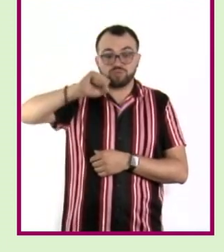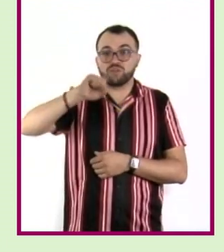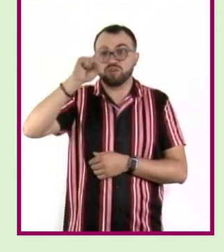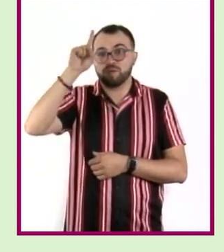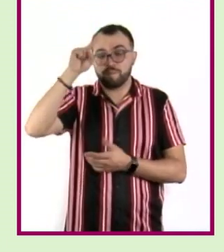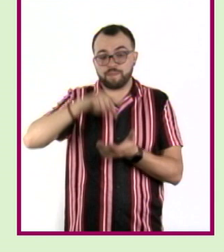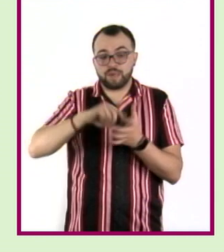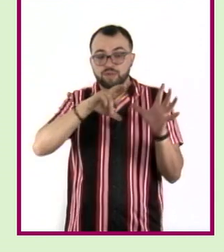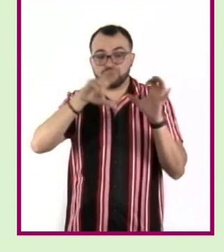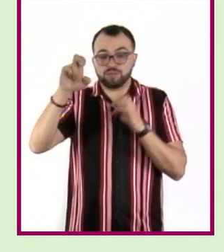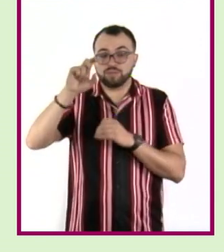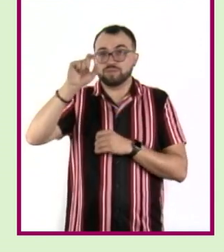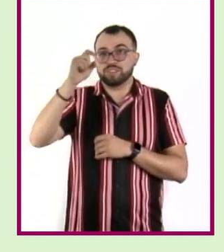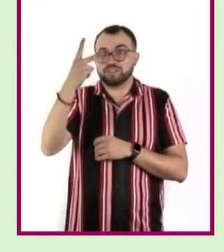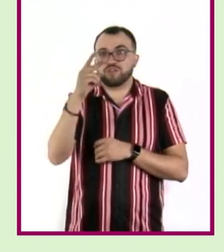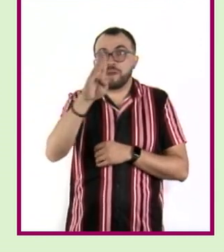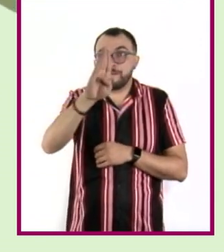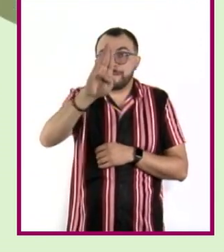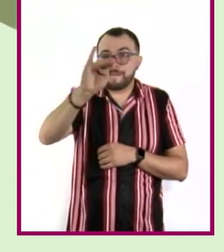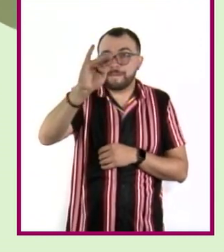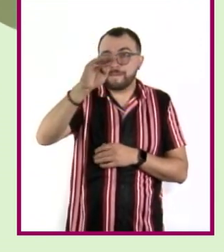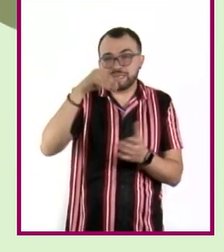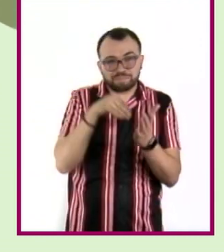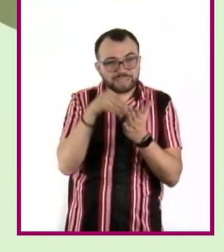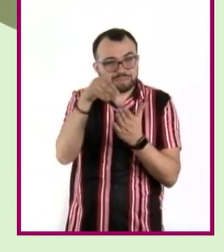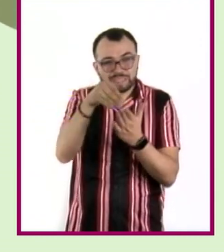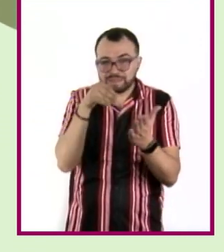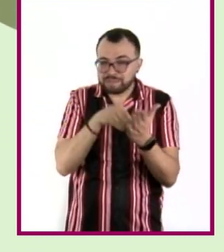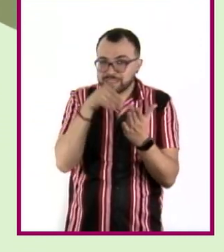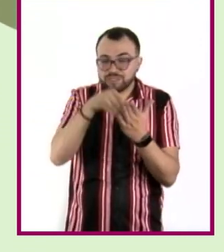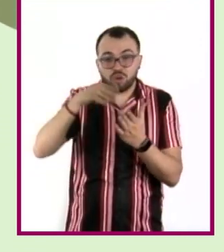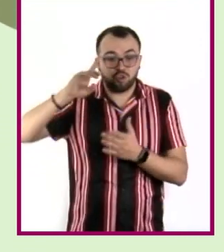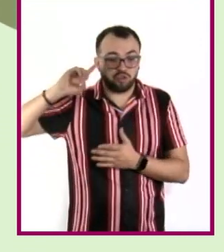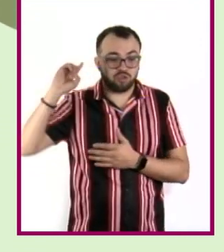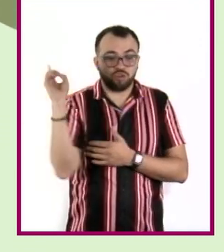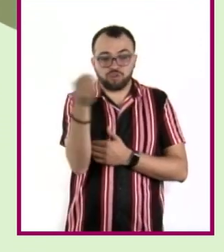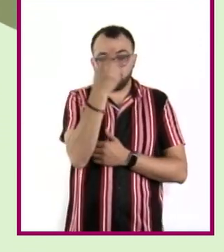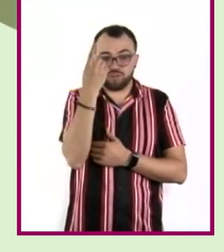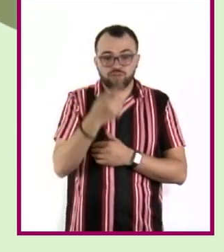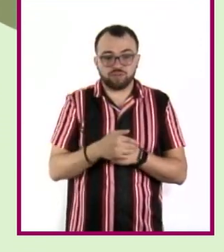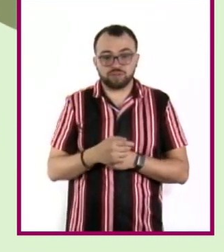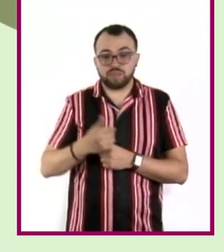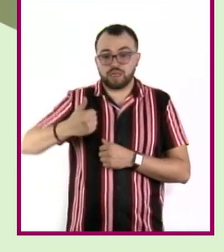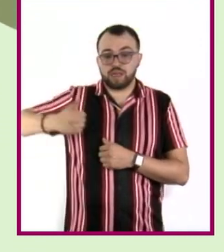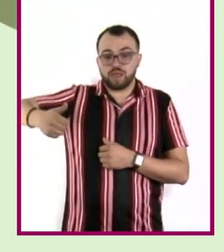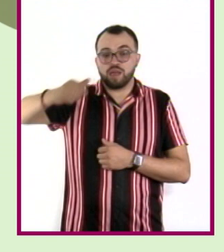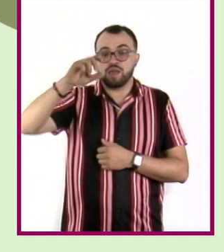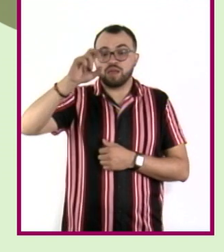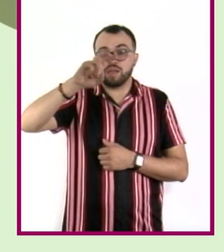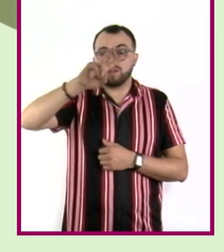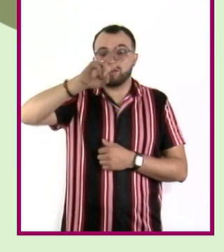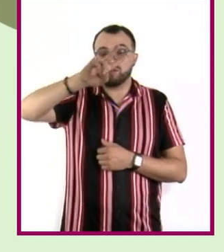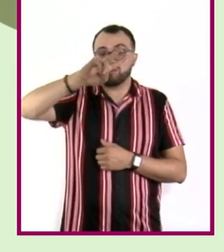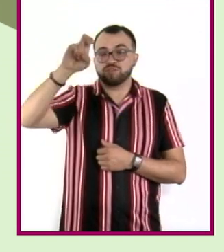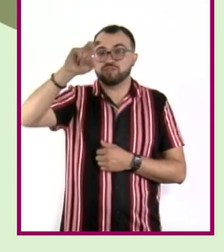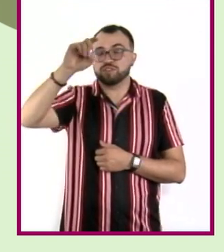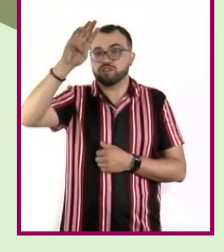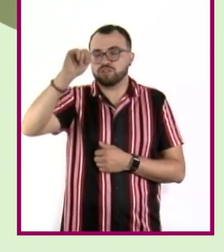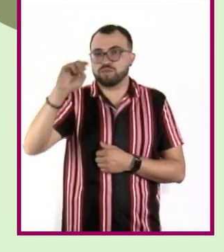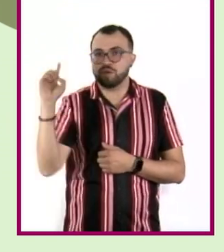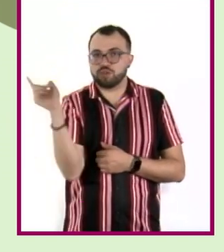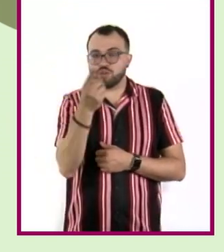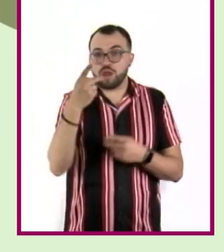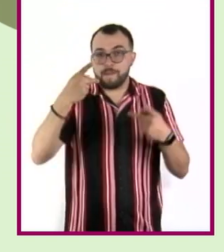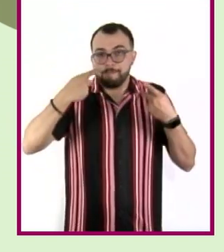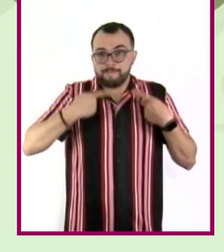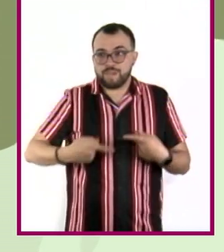billones de dólares, es decir, el equivalente a $239 por persona en el planeta, la cifra más alta desde